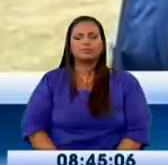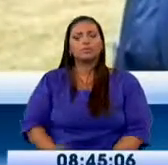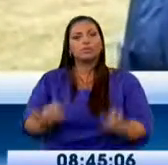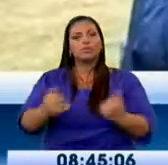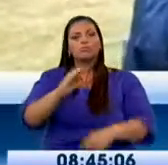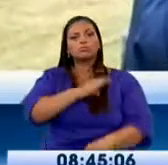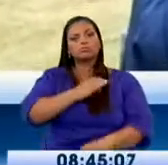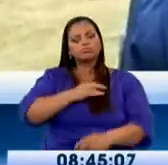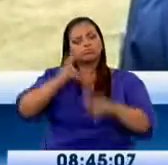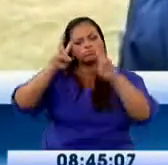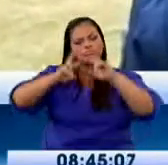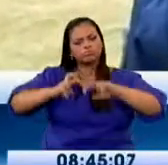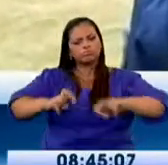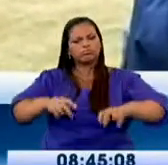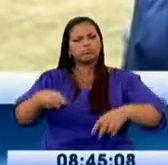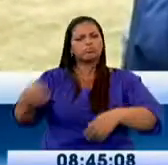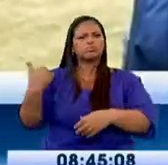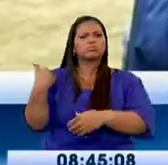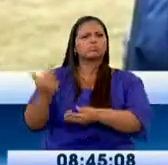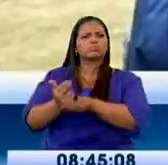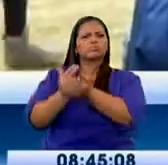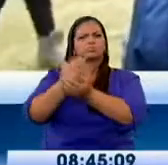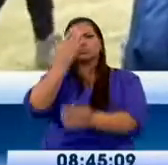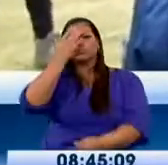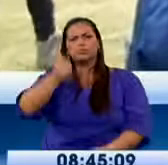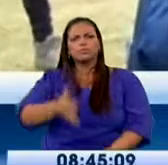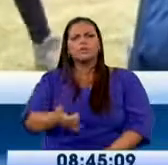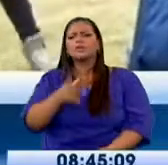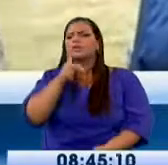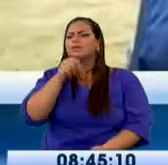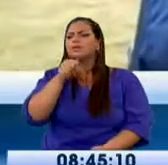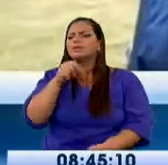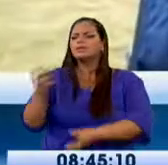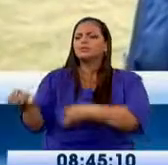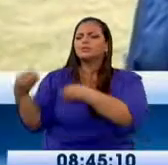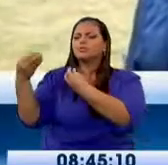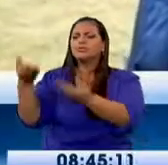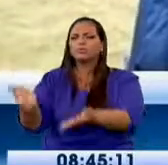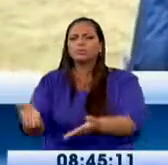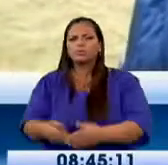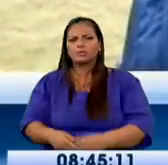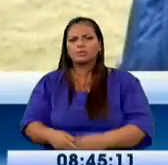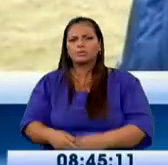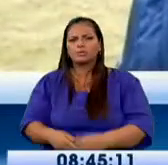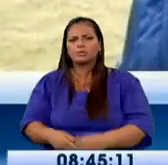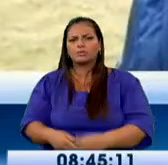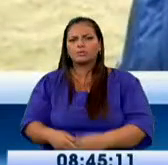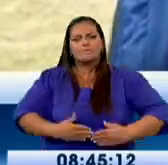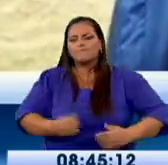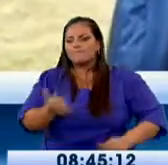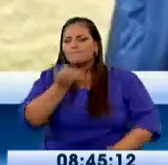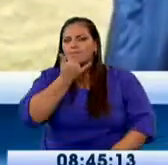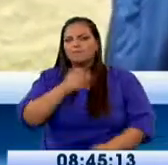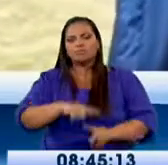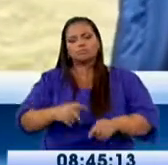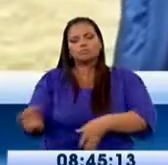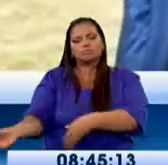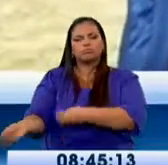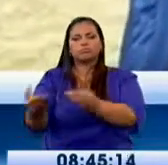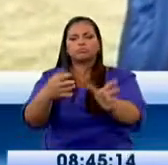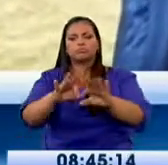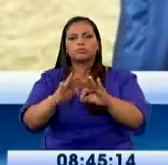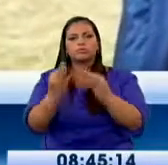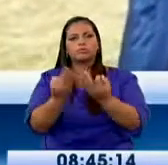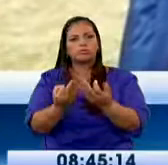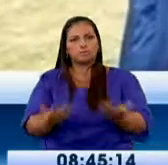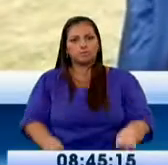cometido un delito, se está ya comunicando con los familiares para ponerles en conocimiento, pero ya se va a tratar de realizar más